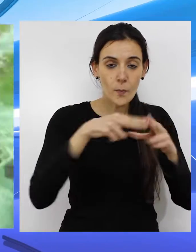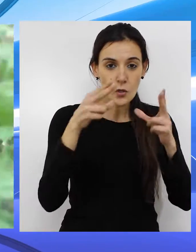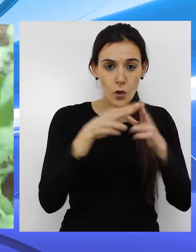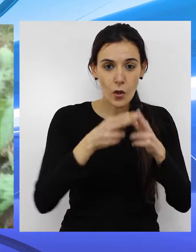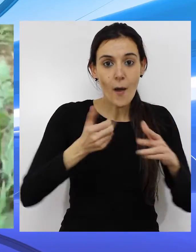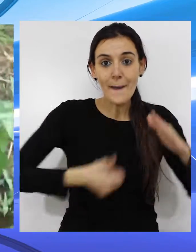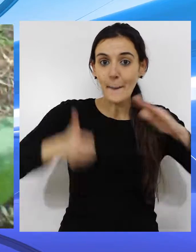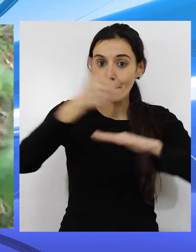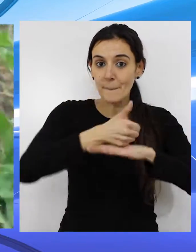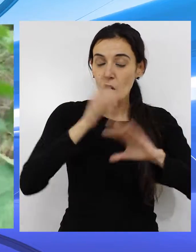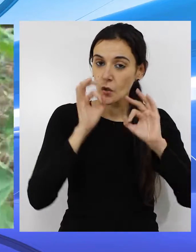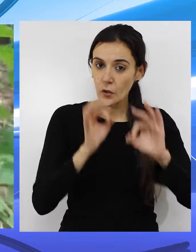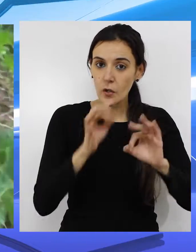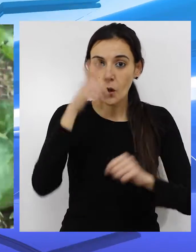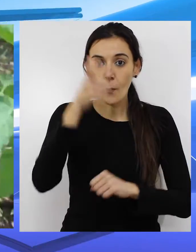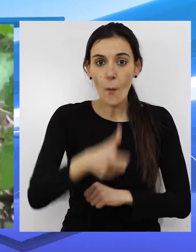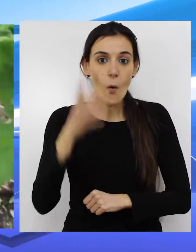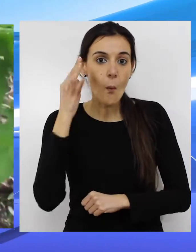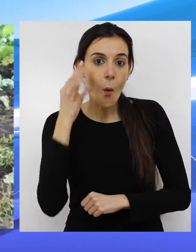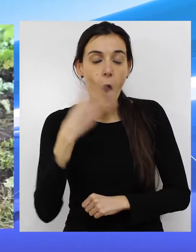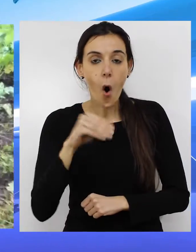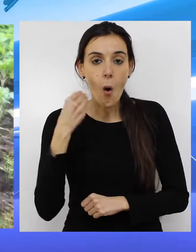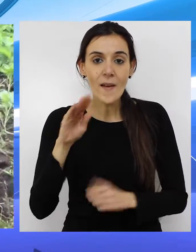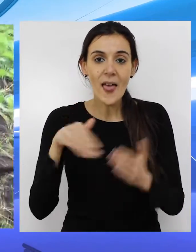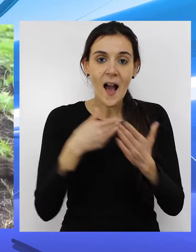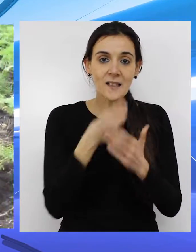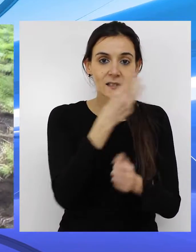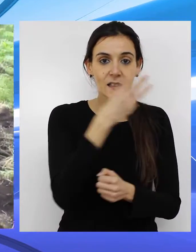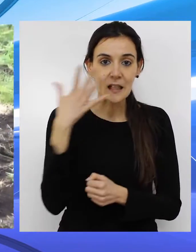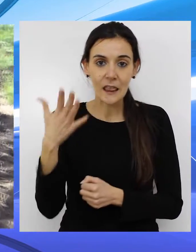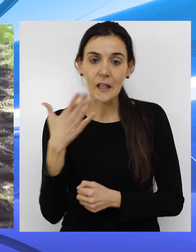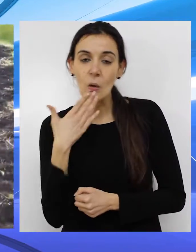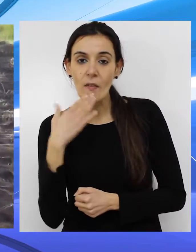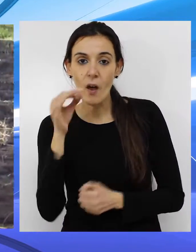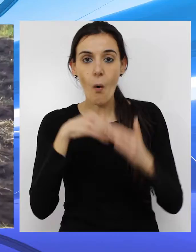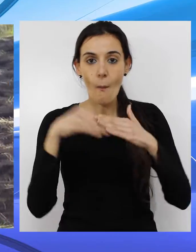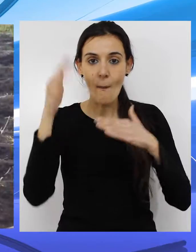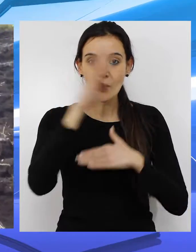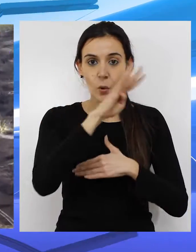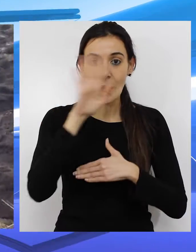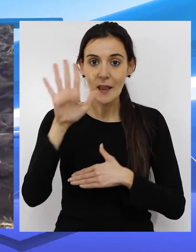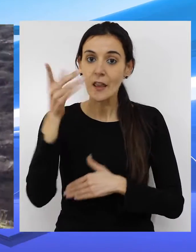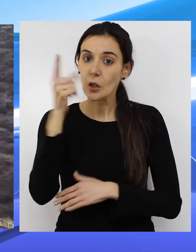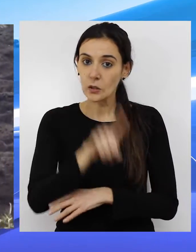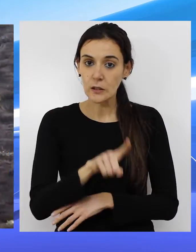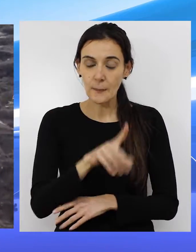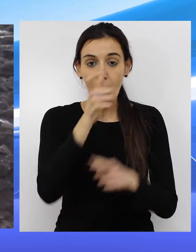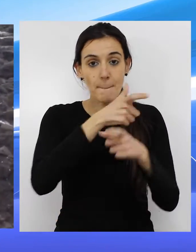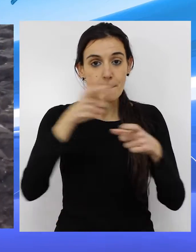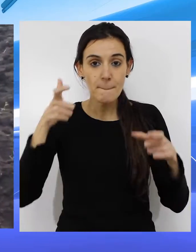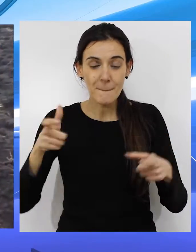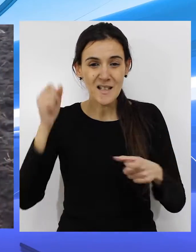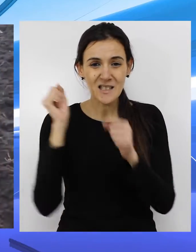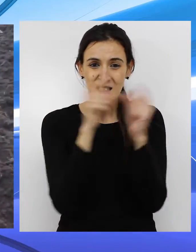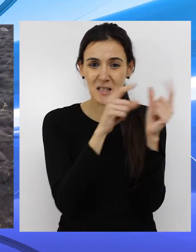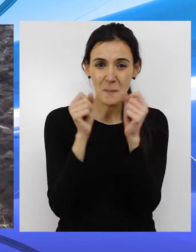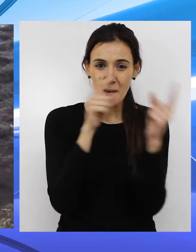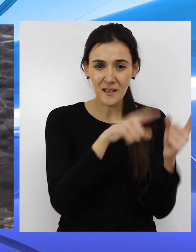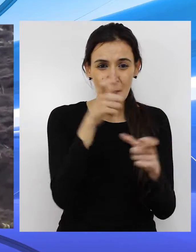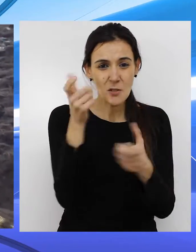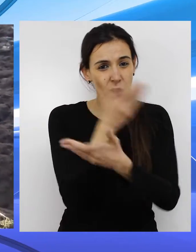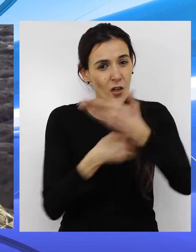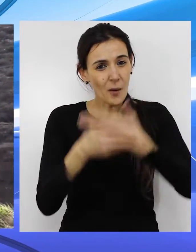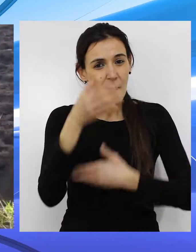social prioritario, como mujeres, jóvenes de hasta 35 años o mayores de 45, personas inmigrantes,